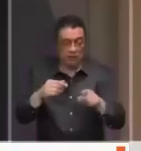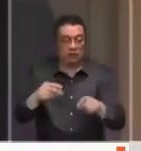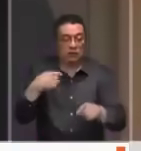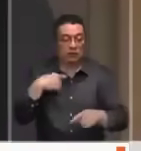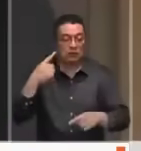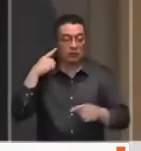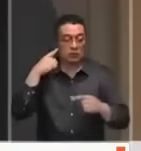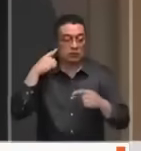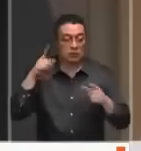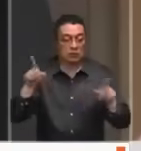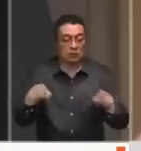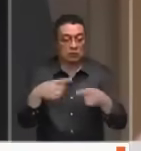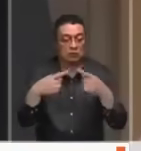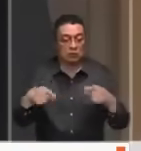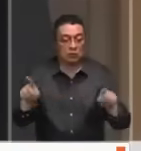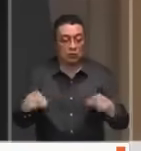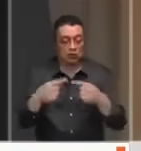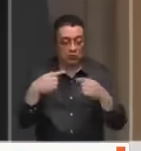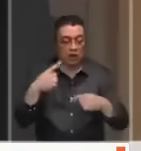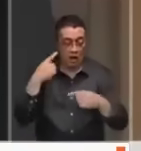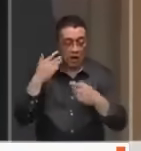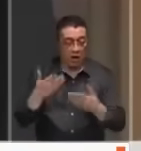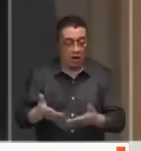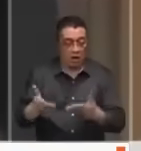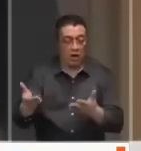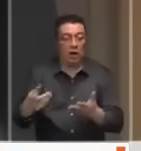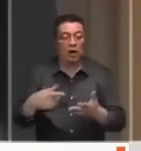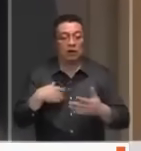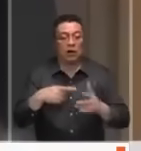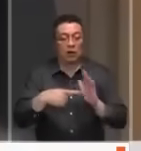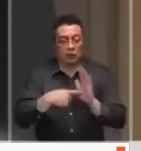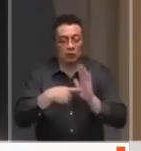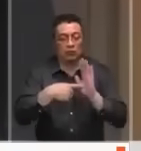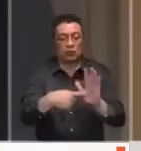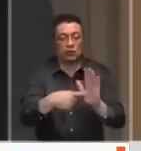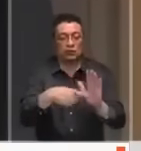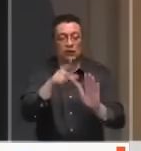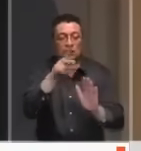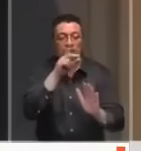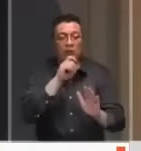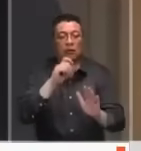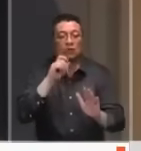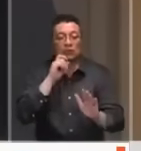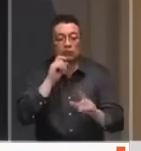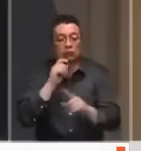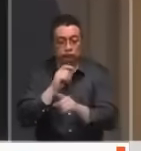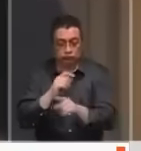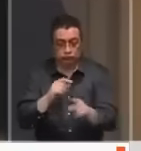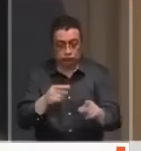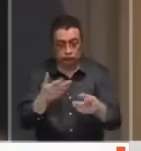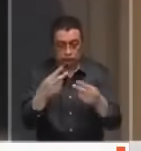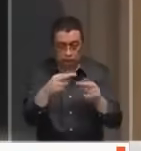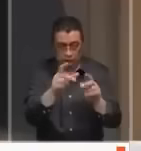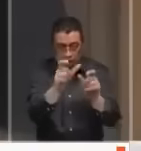escucharemos una pieza musical que intenta reflejar parte ¿de quién es?